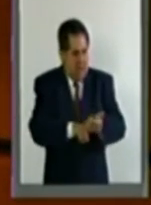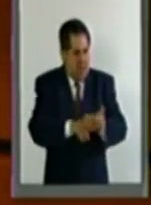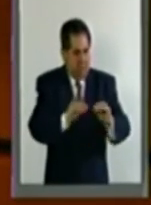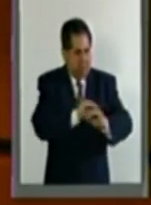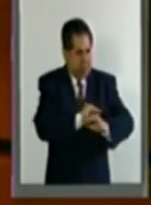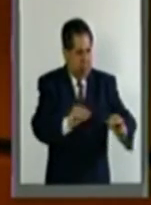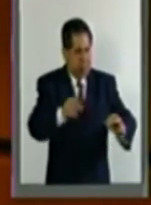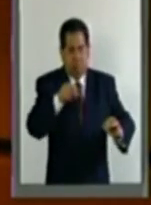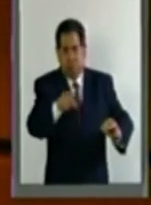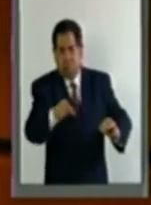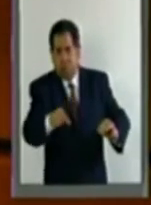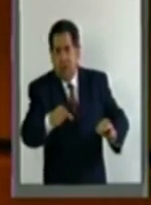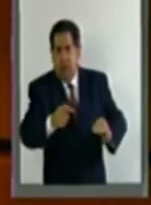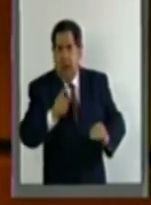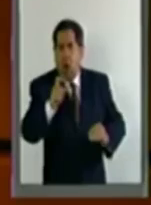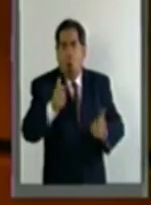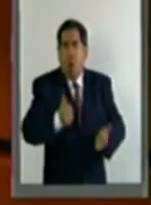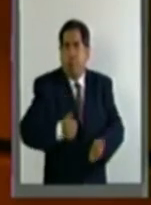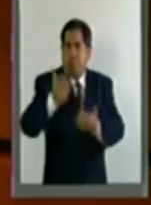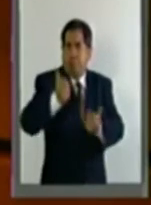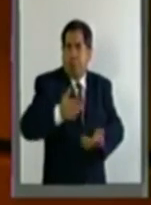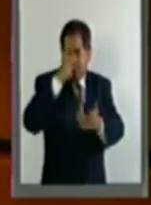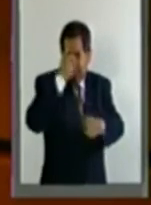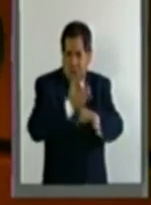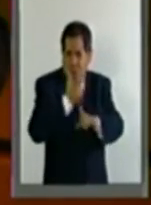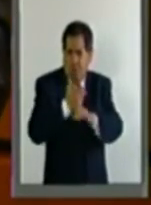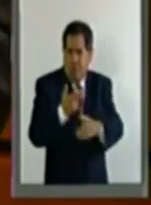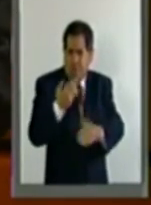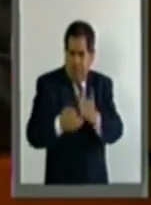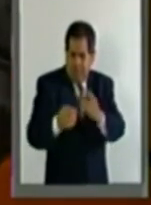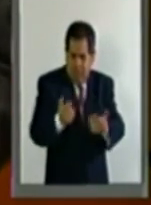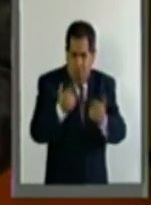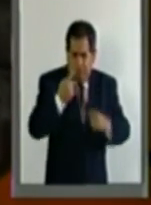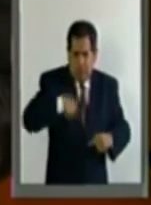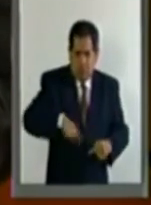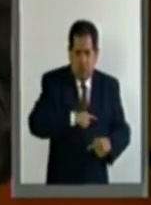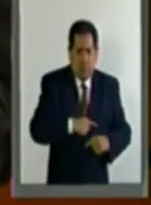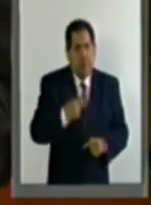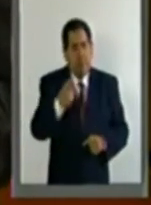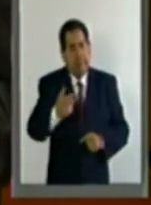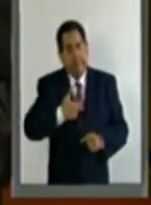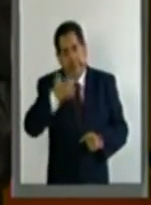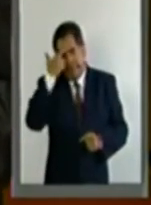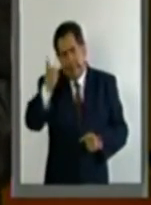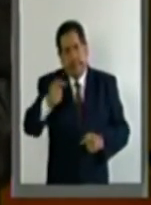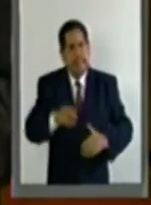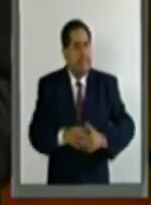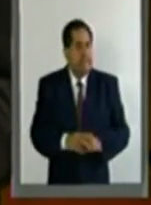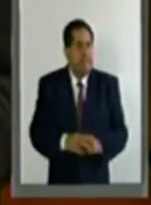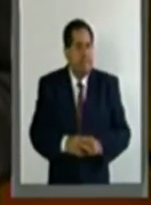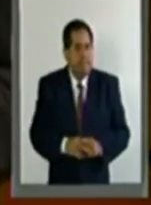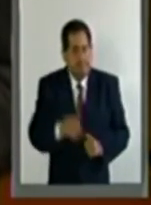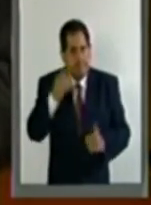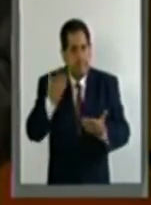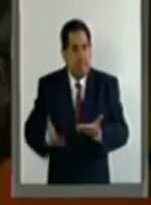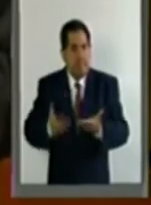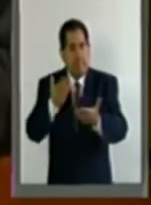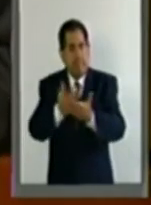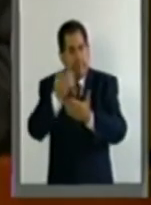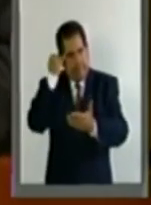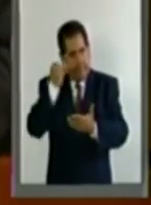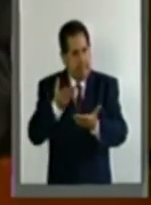desierto, exporte agua a los Estados Unidos. Por esta razón, traigo a